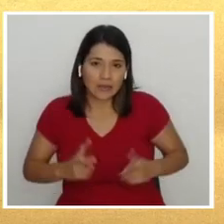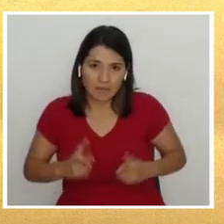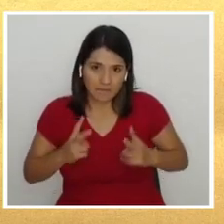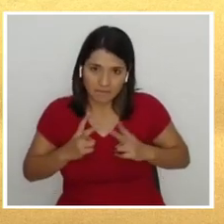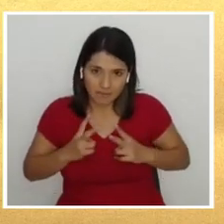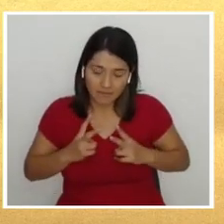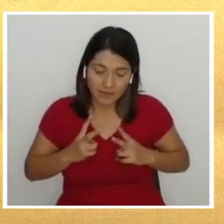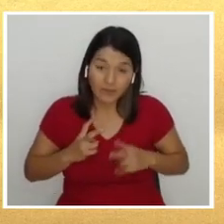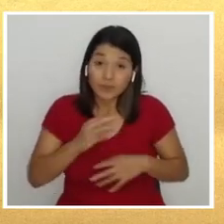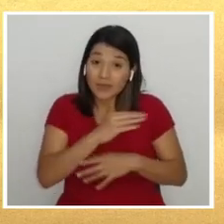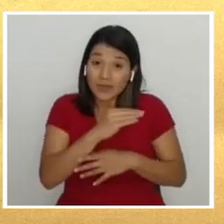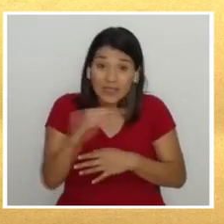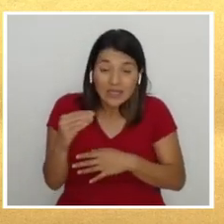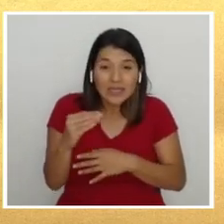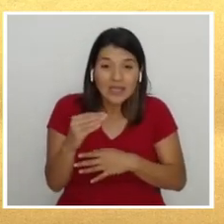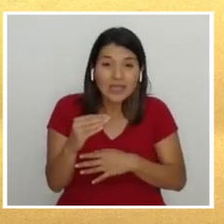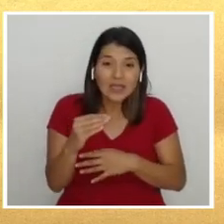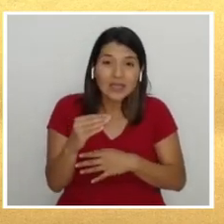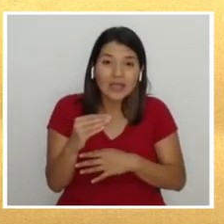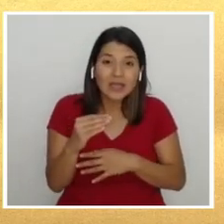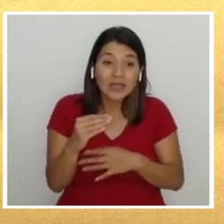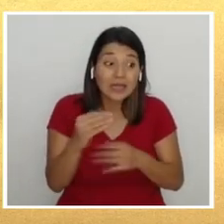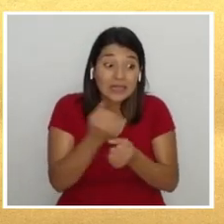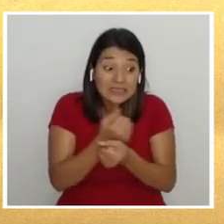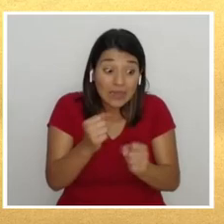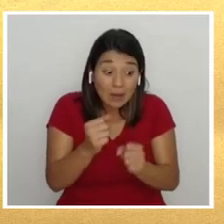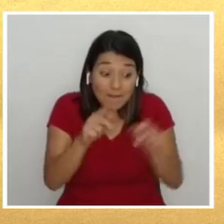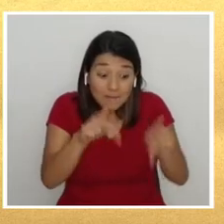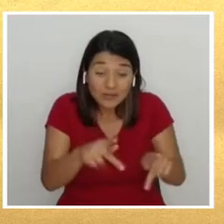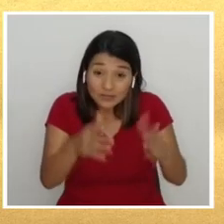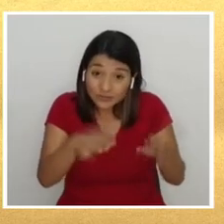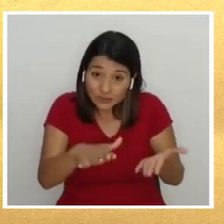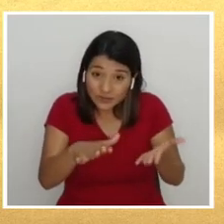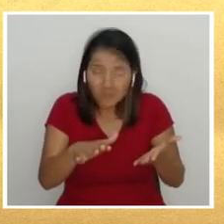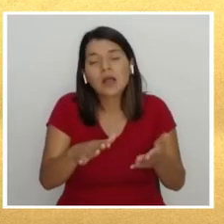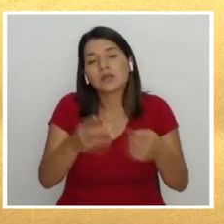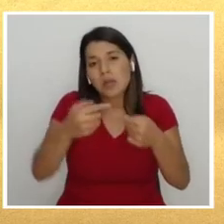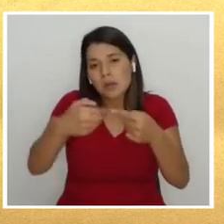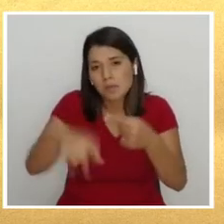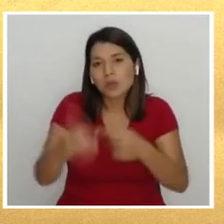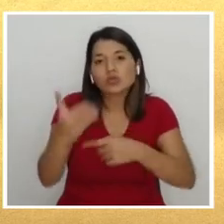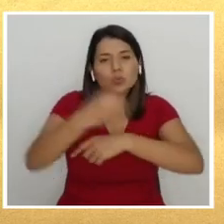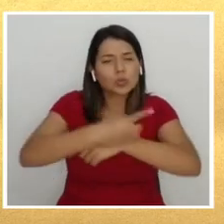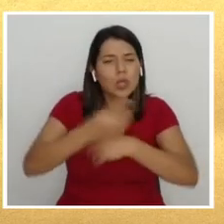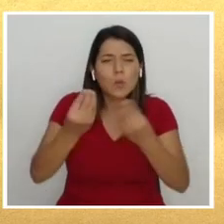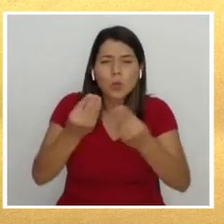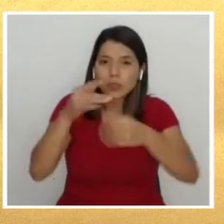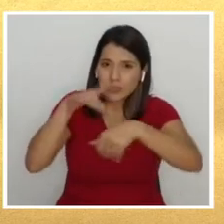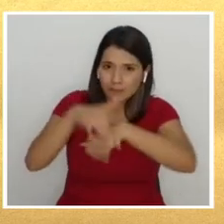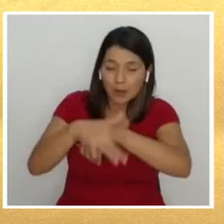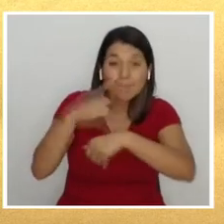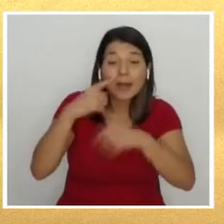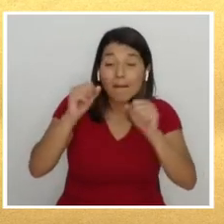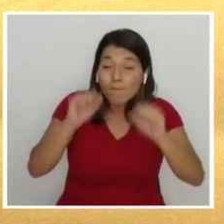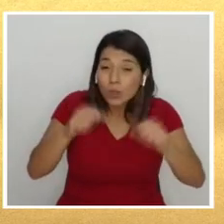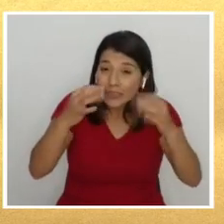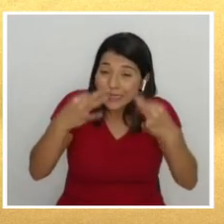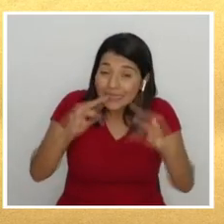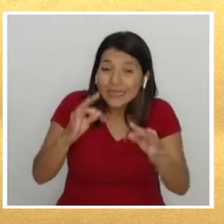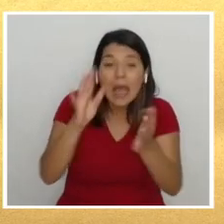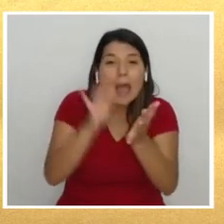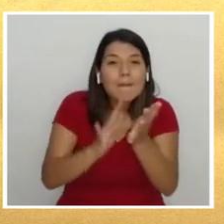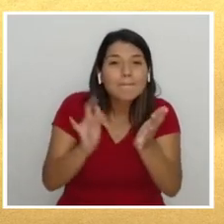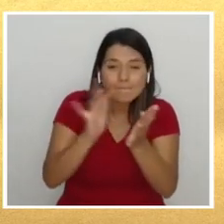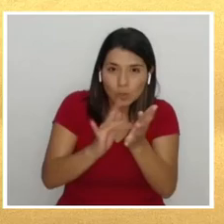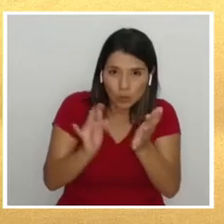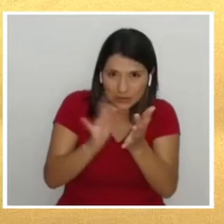personas fallecidas la hicimos el siguiente día en horas muy tempranas, para tratar de aprovechar el clima de